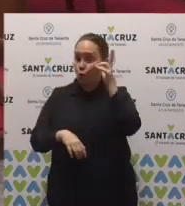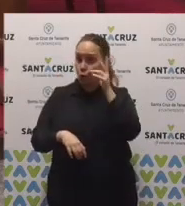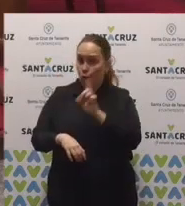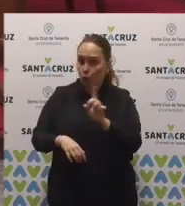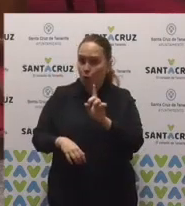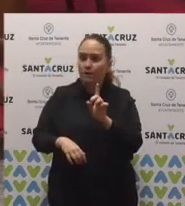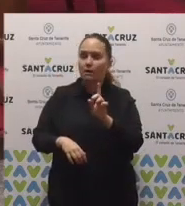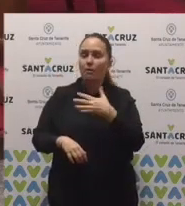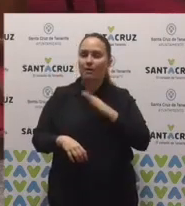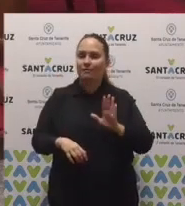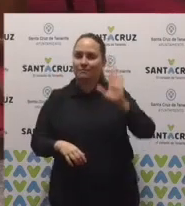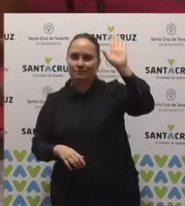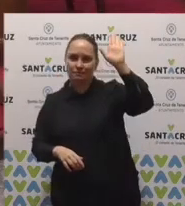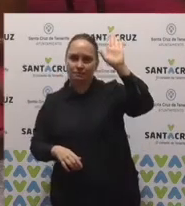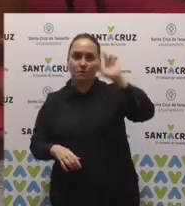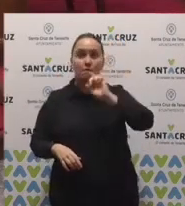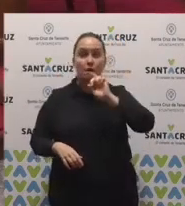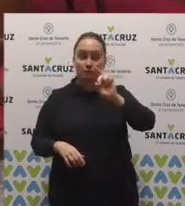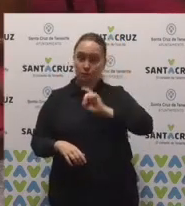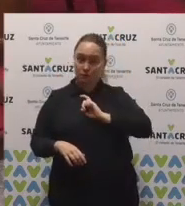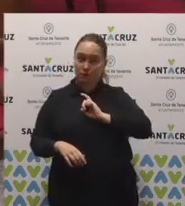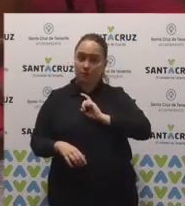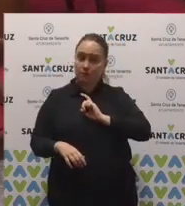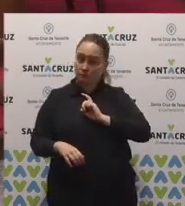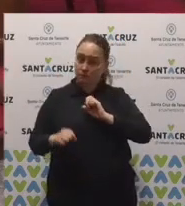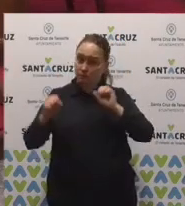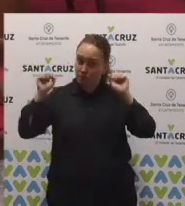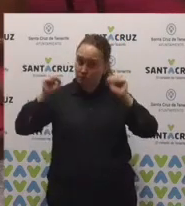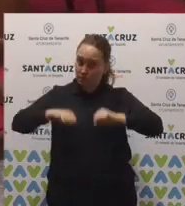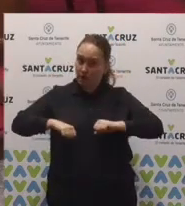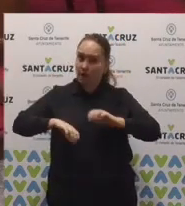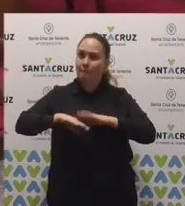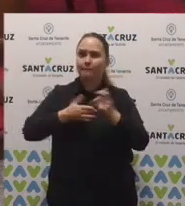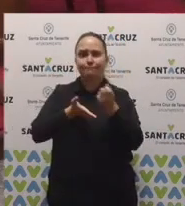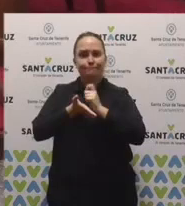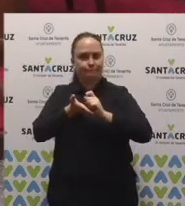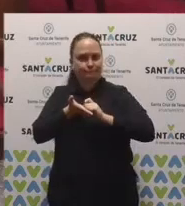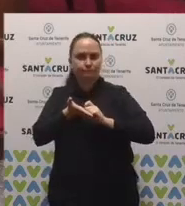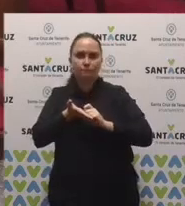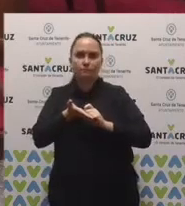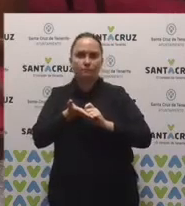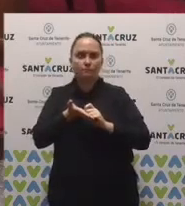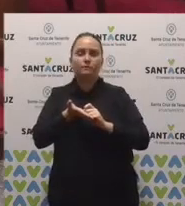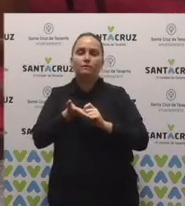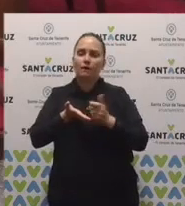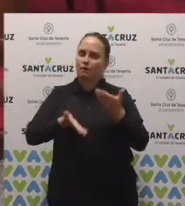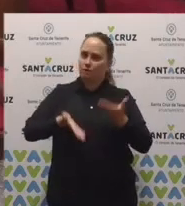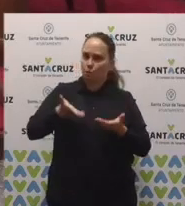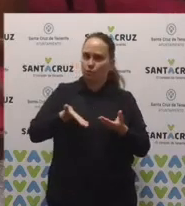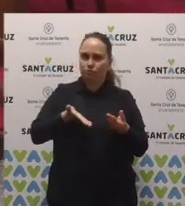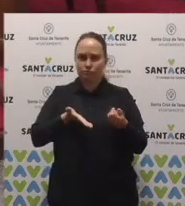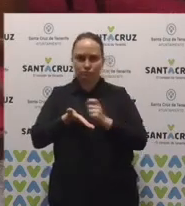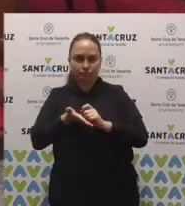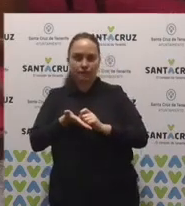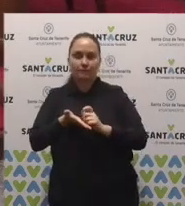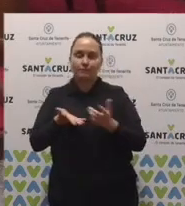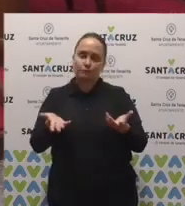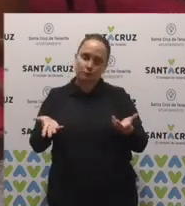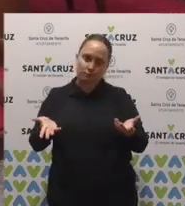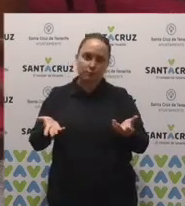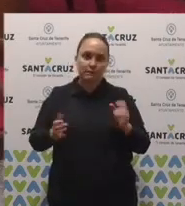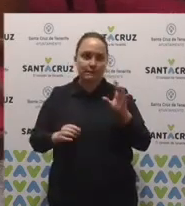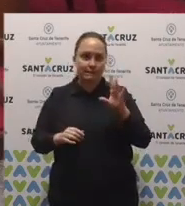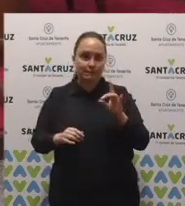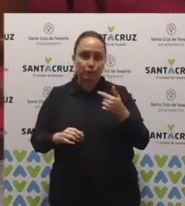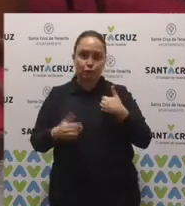pide la palabra y para tomarlo en consideración pero sí que como